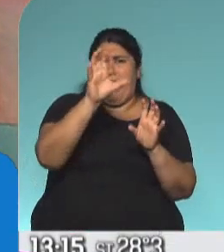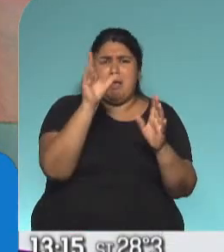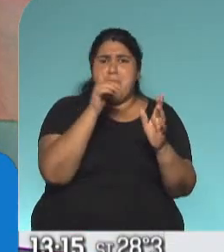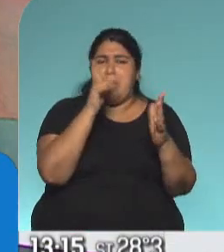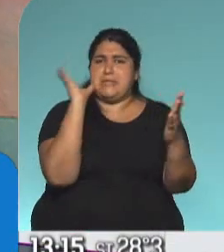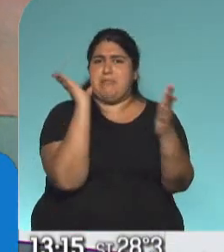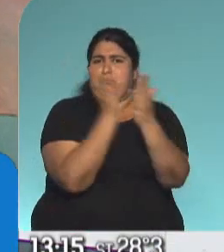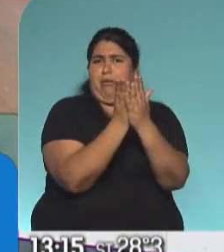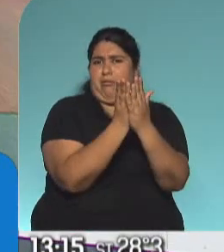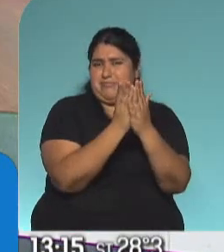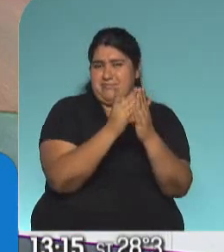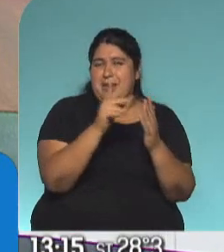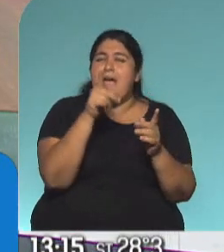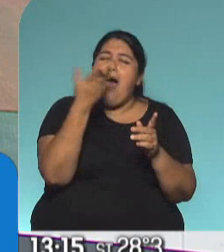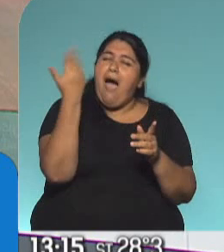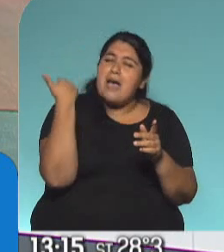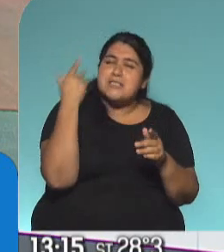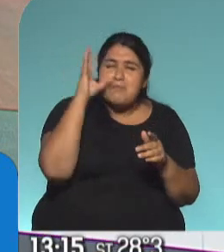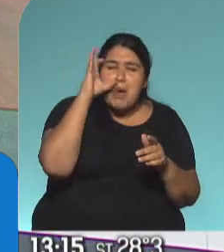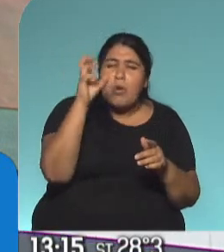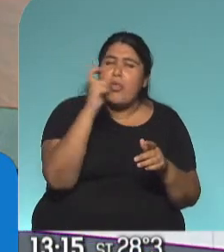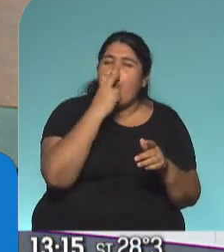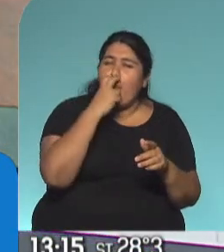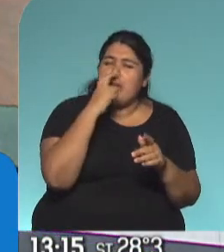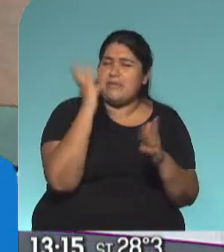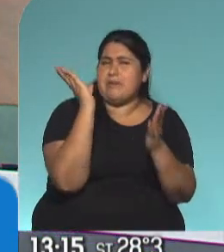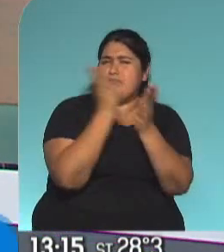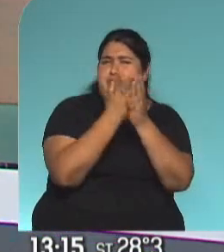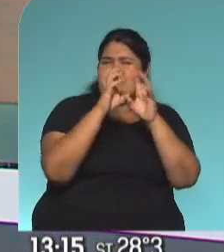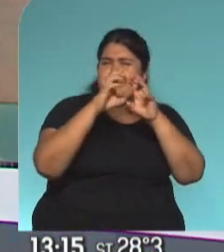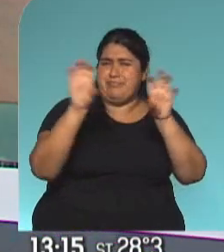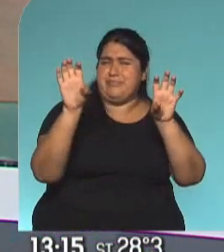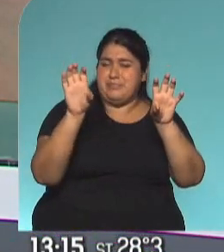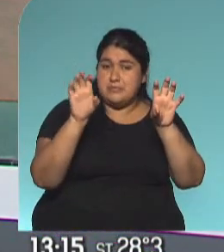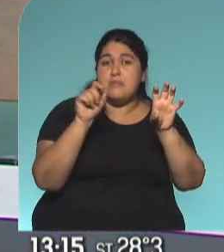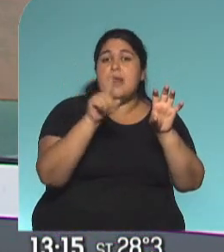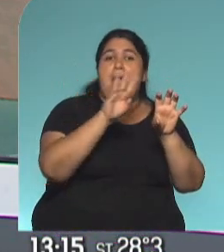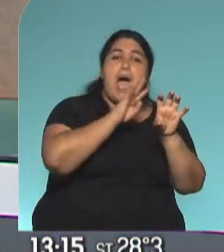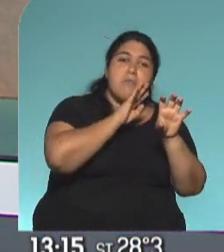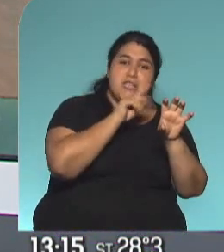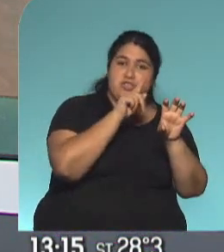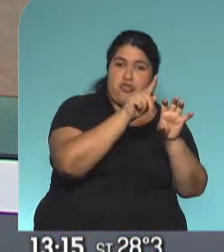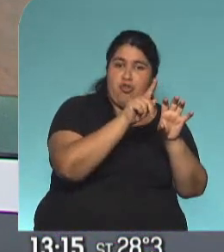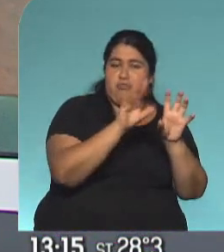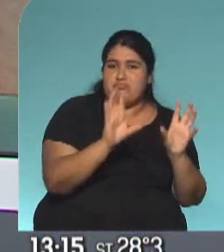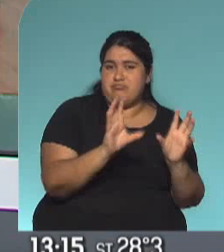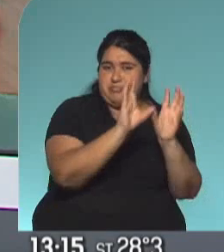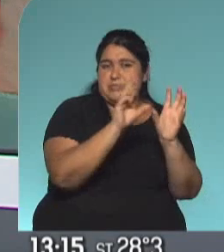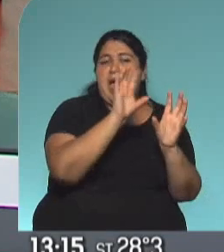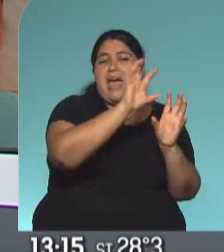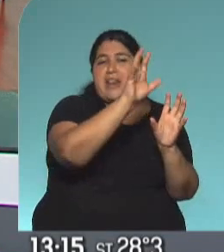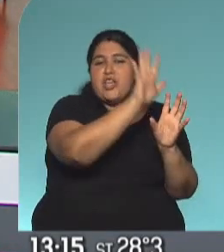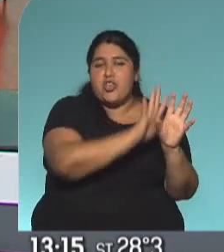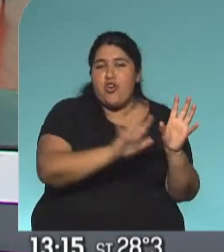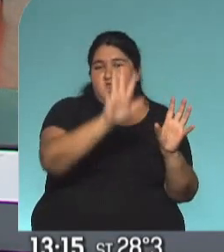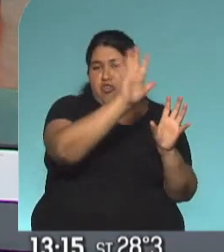las elecciones también en Bolivia en su momento, estos cortes territoriales tan claros. En amarillo vemos la región del país,